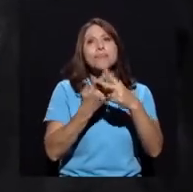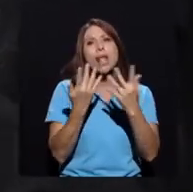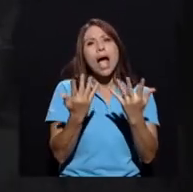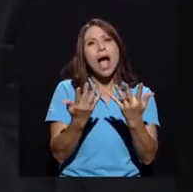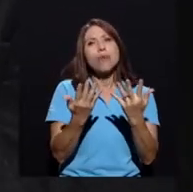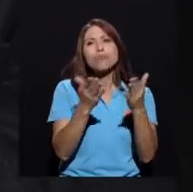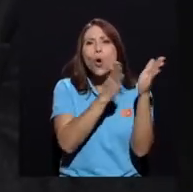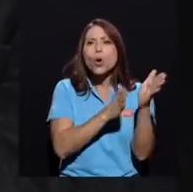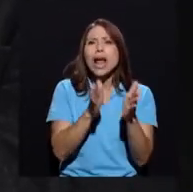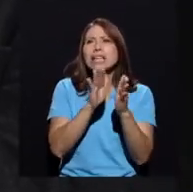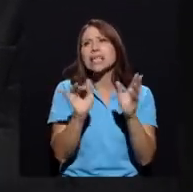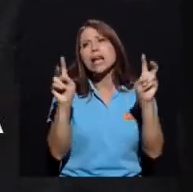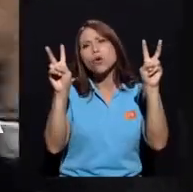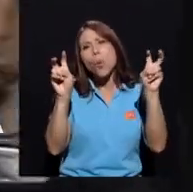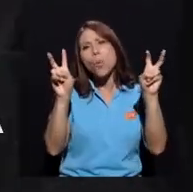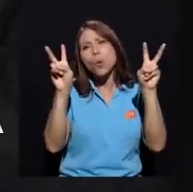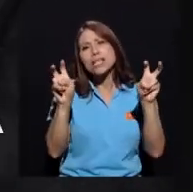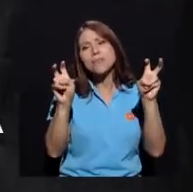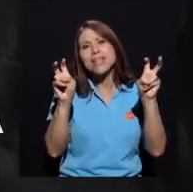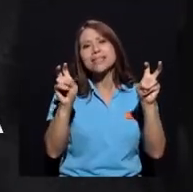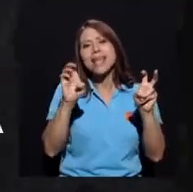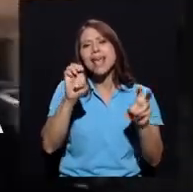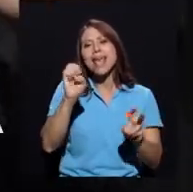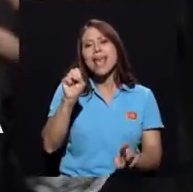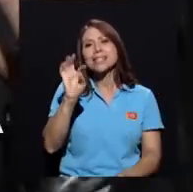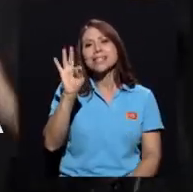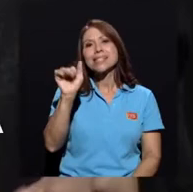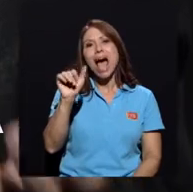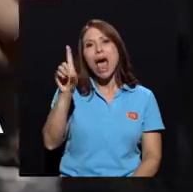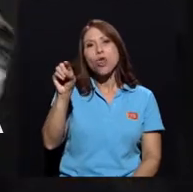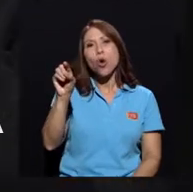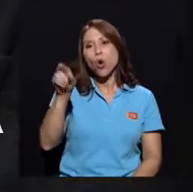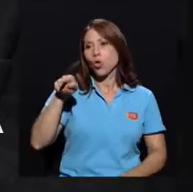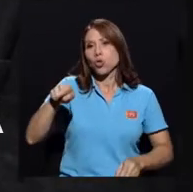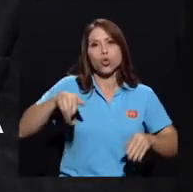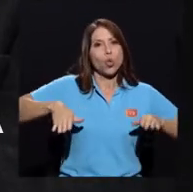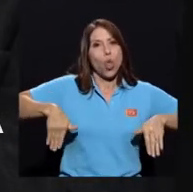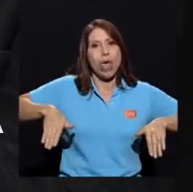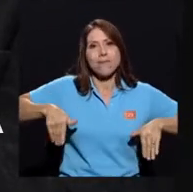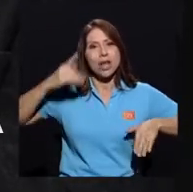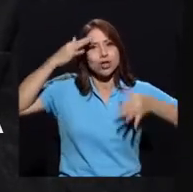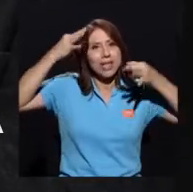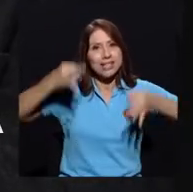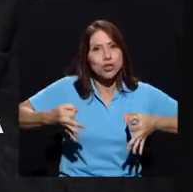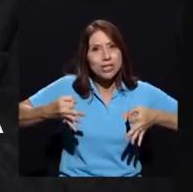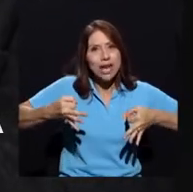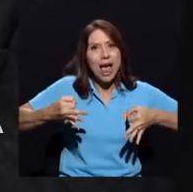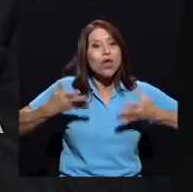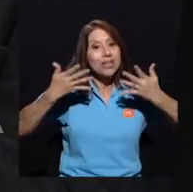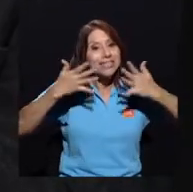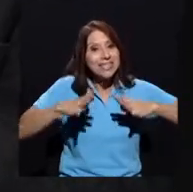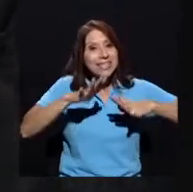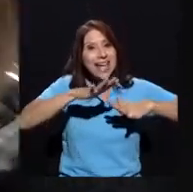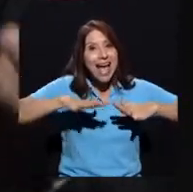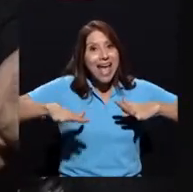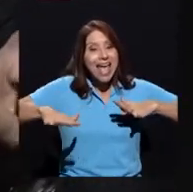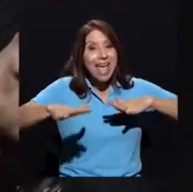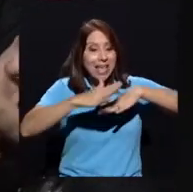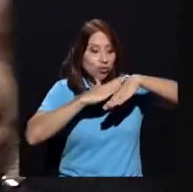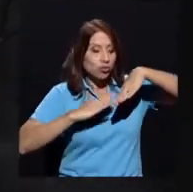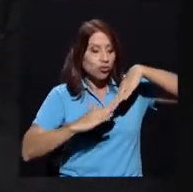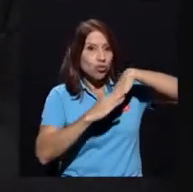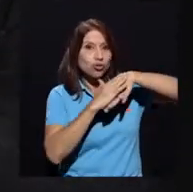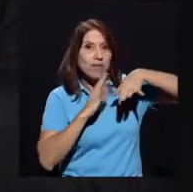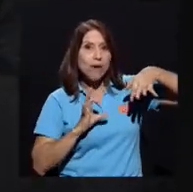especie de Estado, porque todavía no se había decidido si se iba a reunificar la península mediante algún